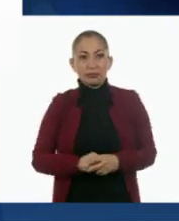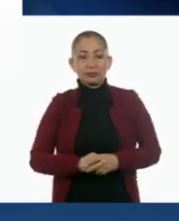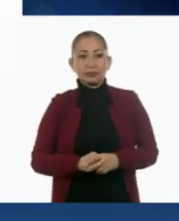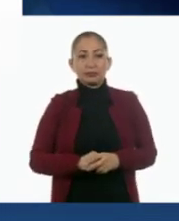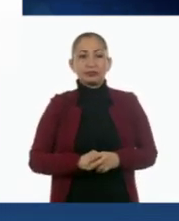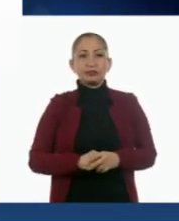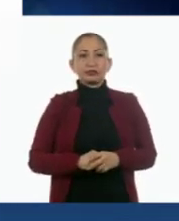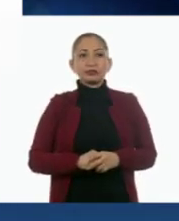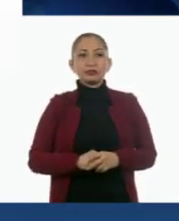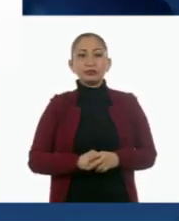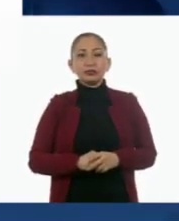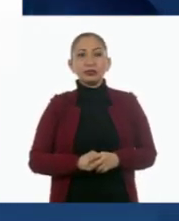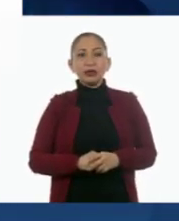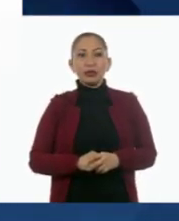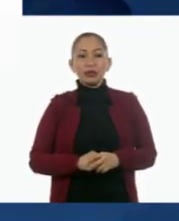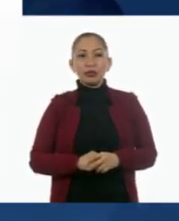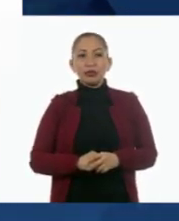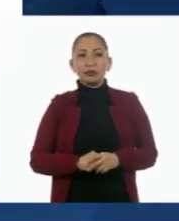Es si tengo